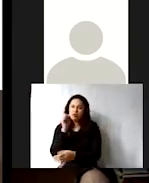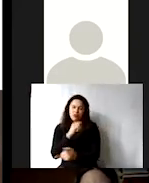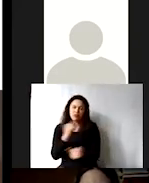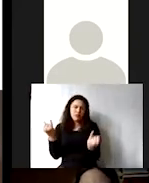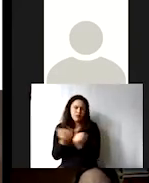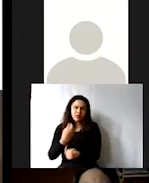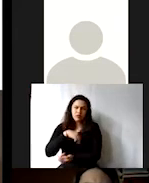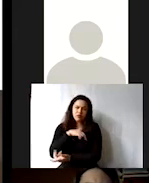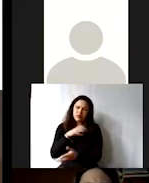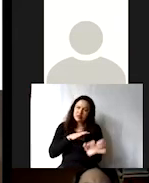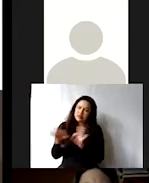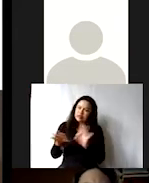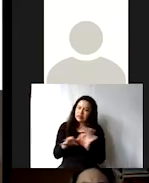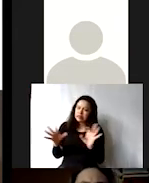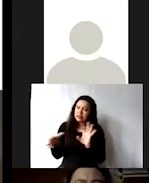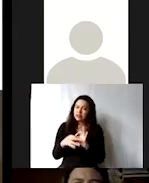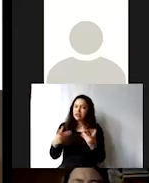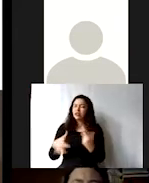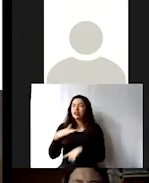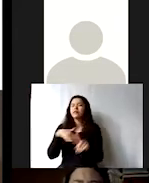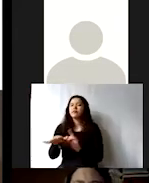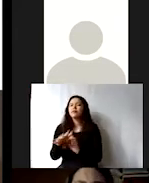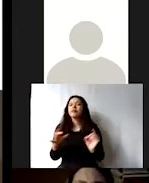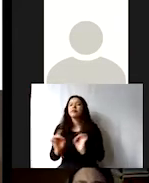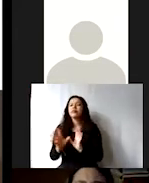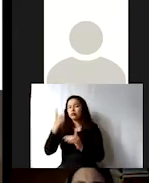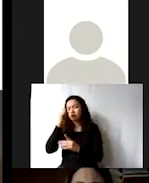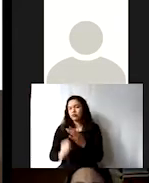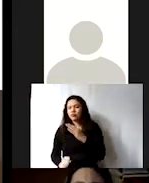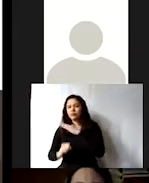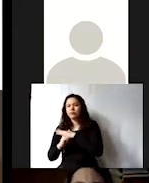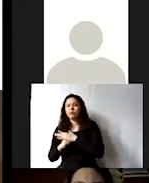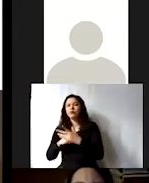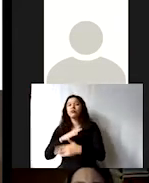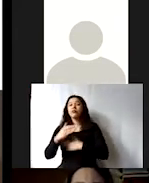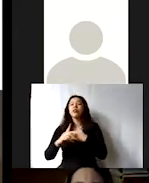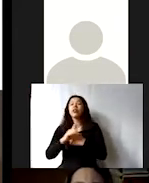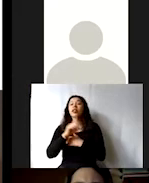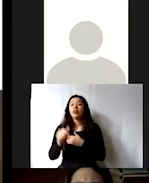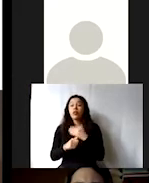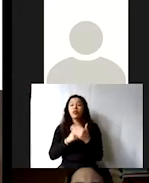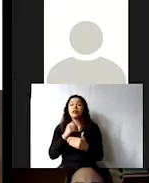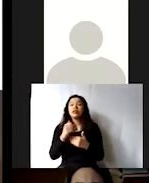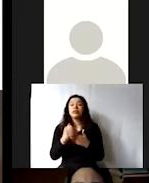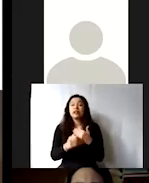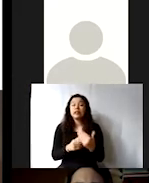ahí trabajando, ver pues la situación de la sostenibilidad y consecuentemente es una